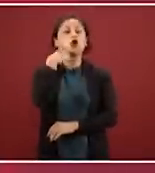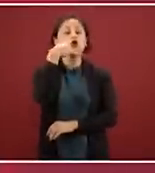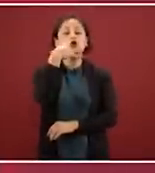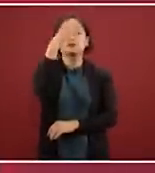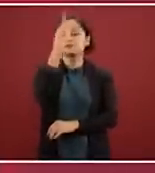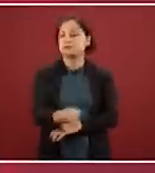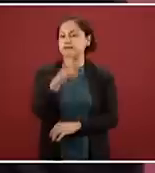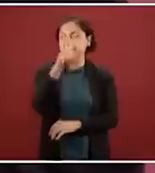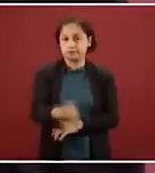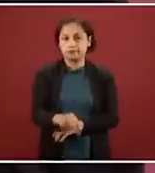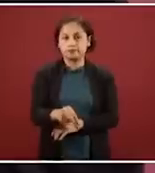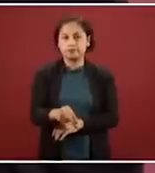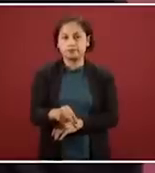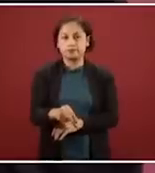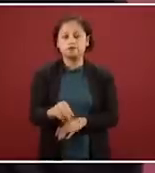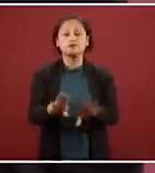domine